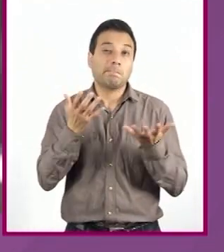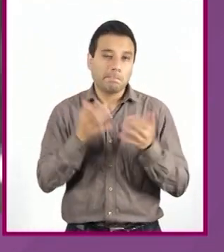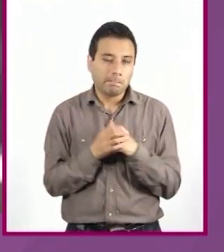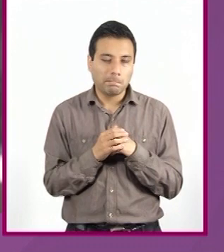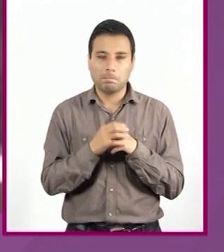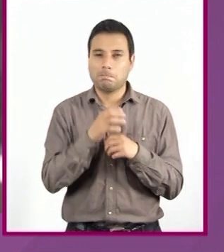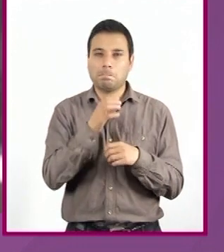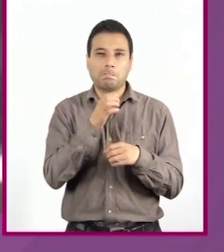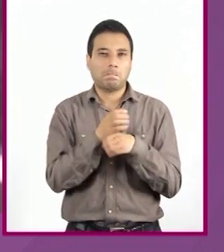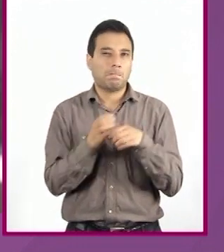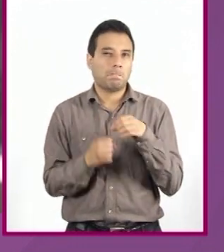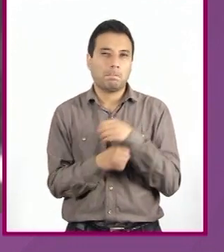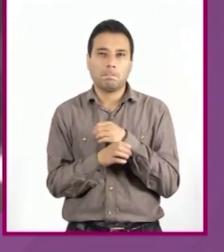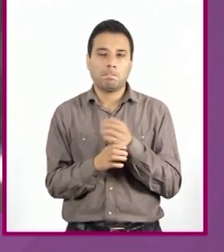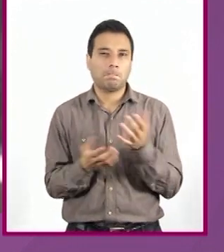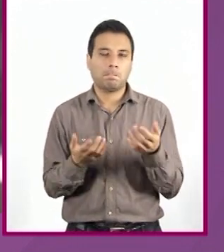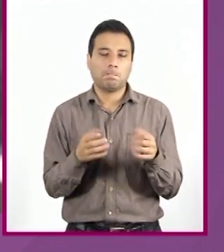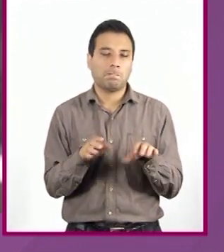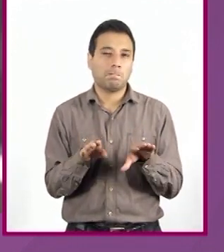así,